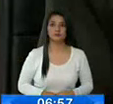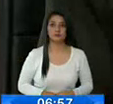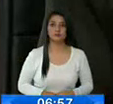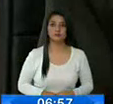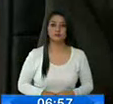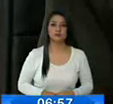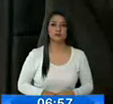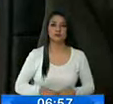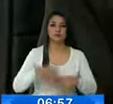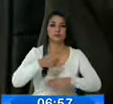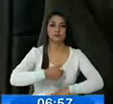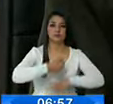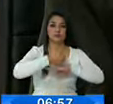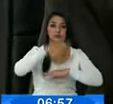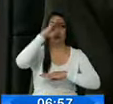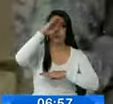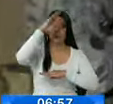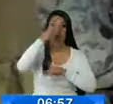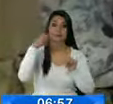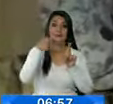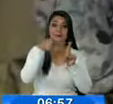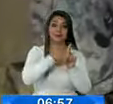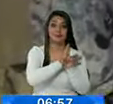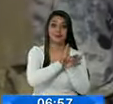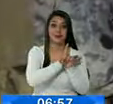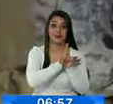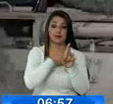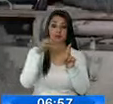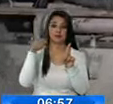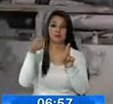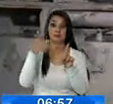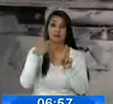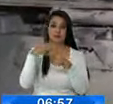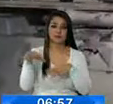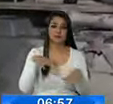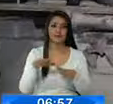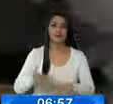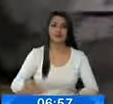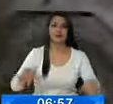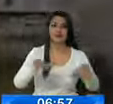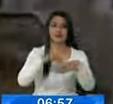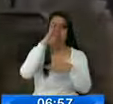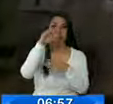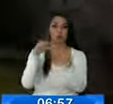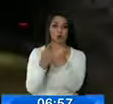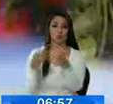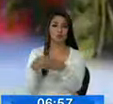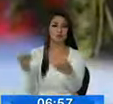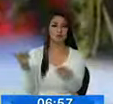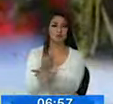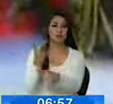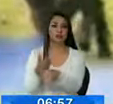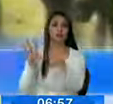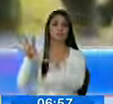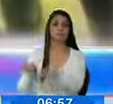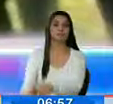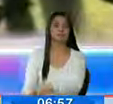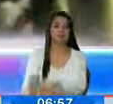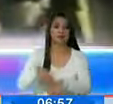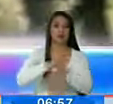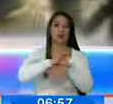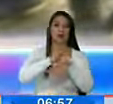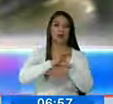Según el comandante de la policía, Ramiro Mantilla, las operaciones policiales han afectado a la estructura que alias Guacho tenía en nuestro